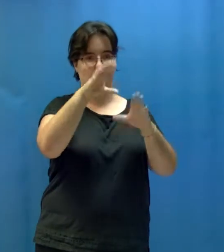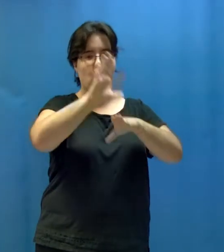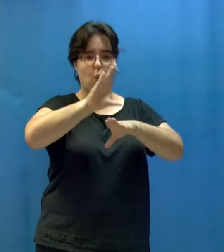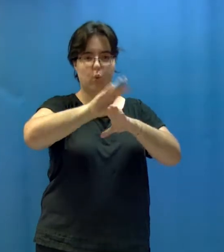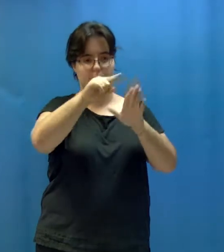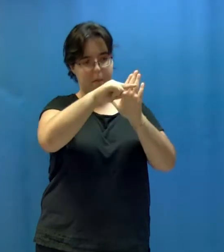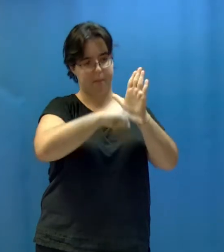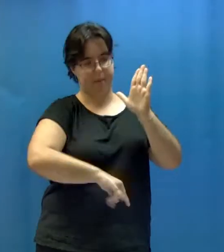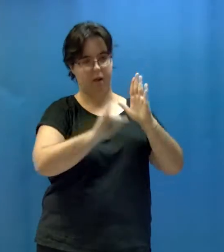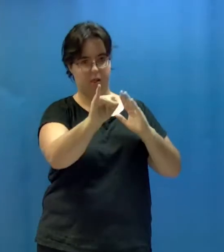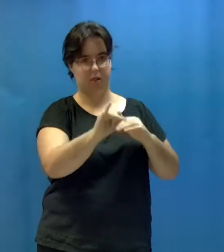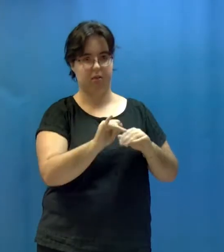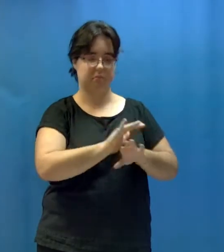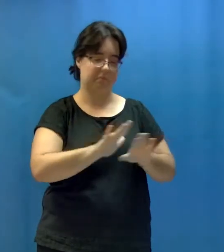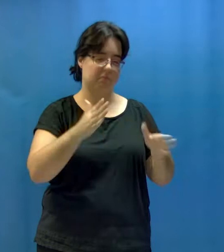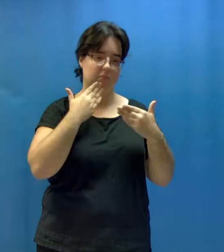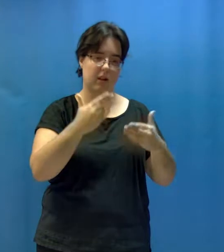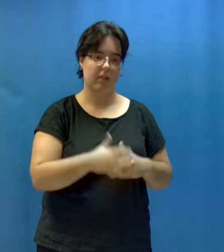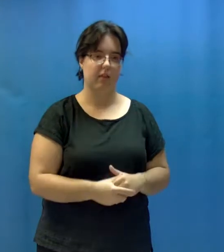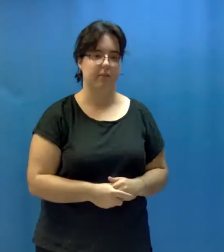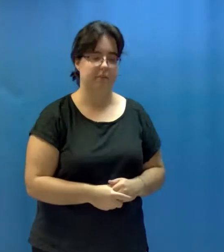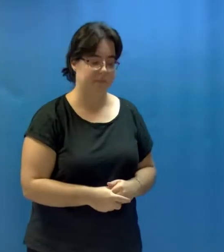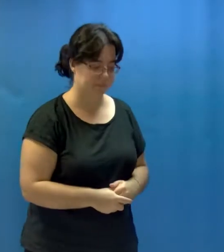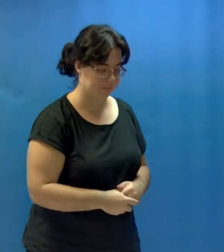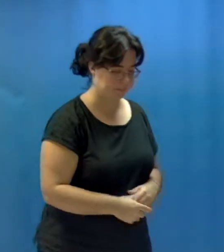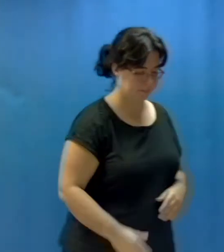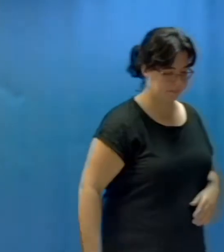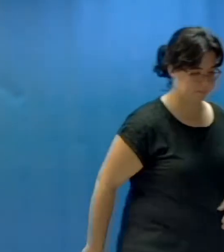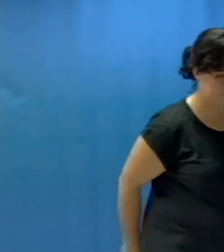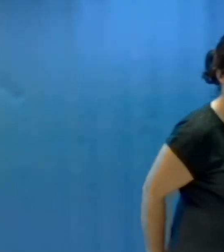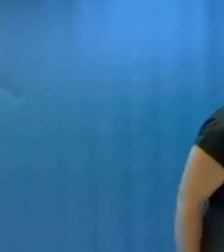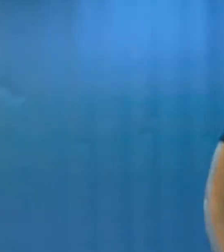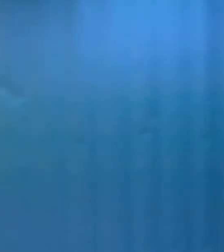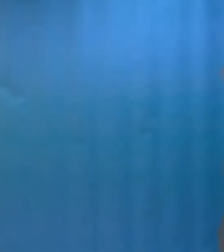Val? Només, gràcies. Moltes gràcies, senyora